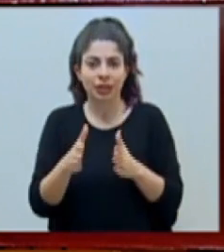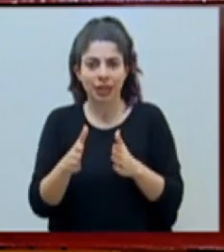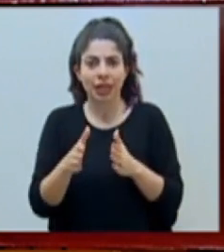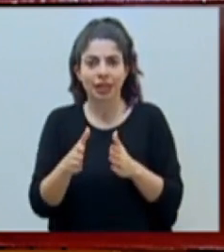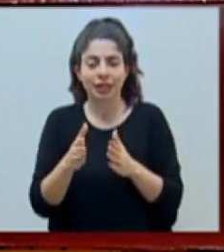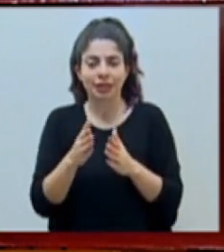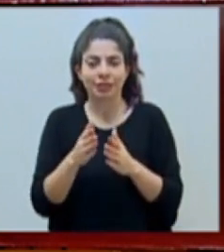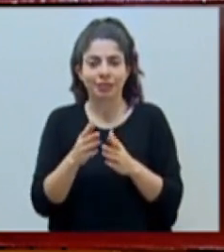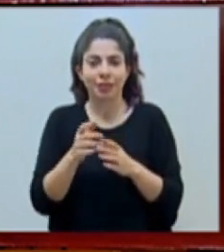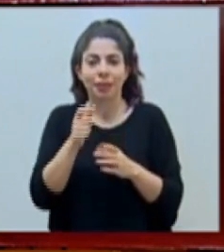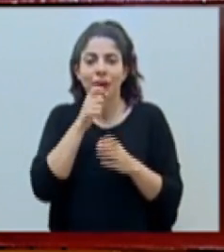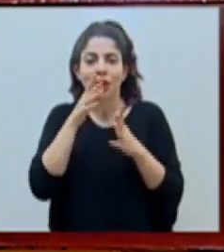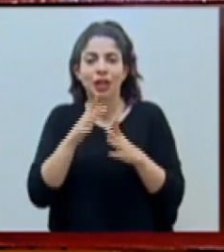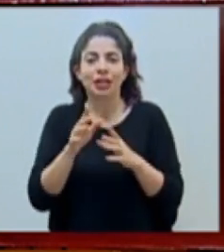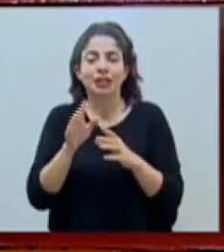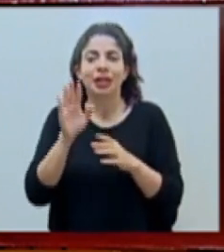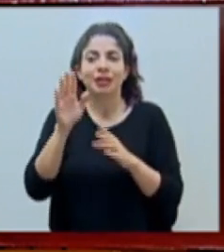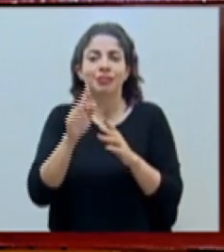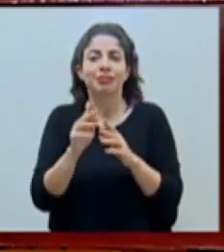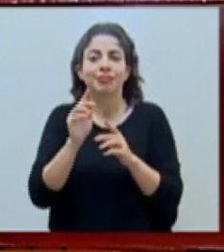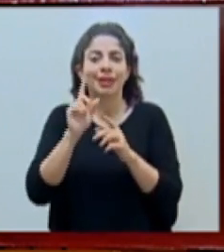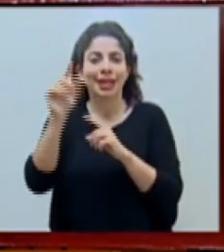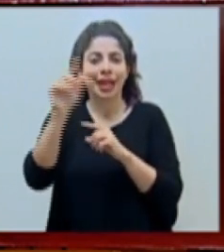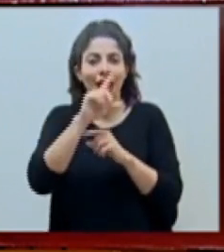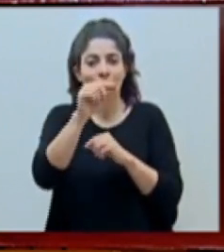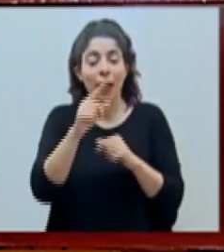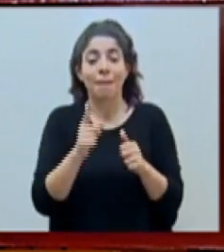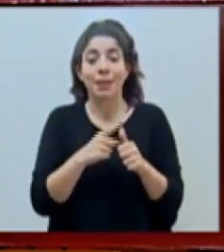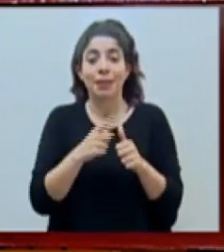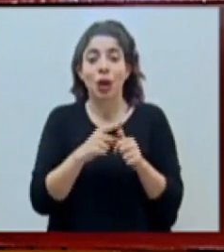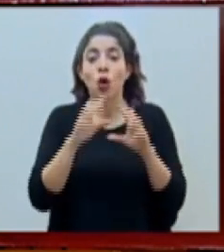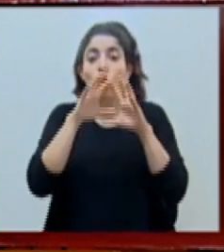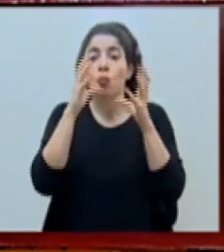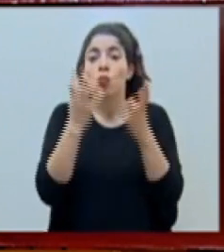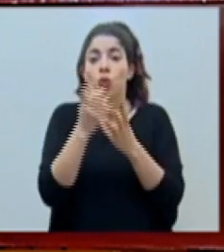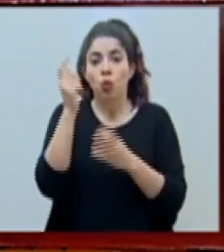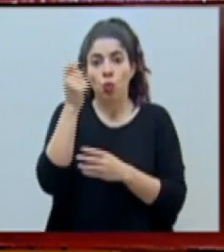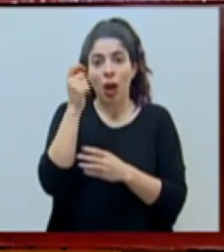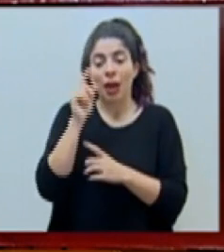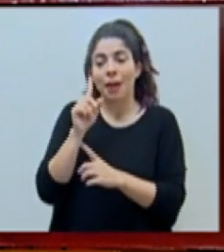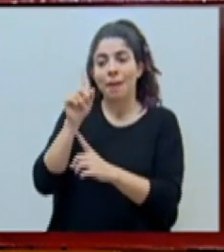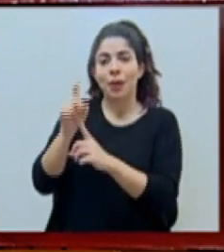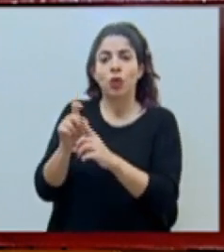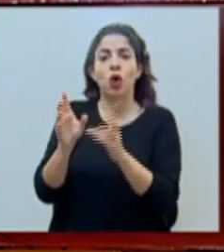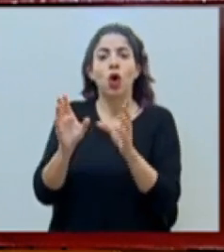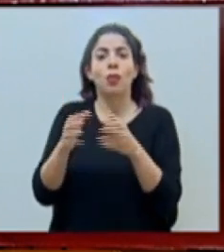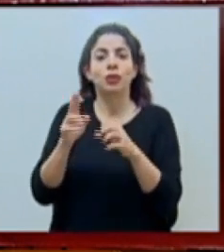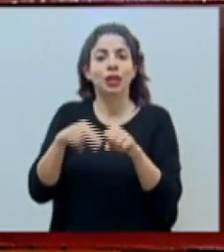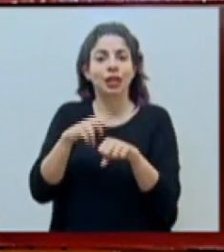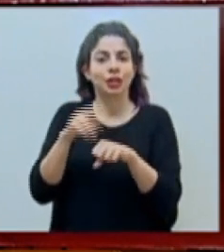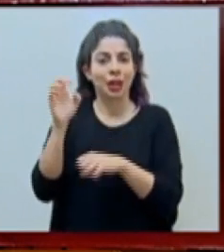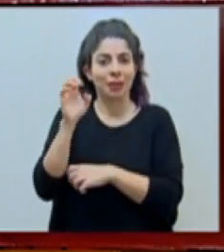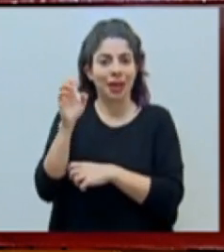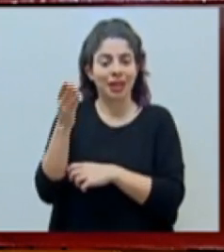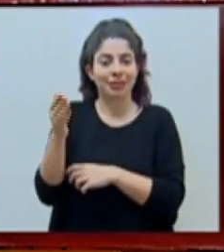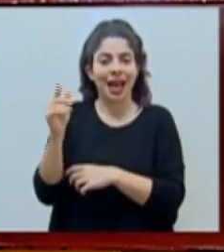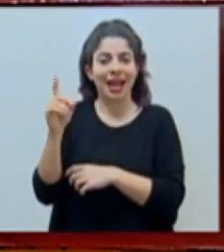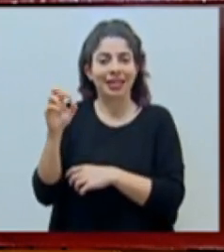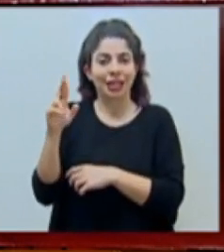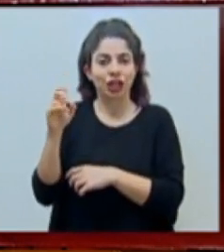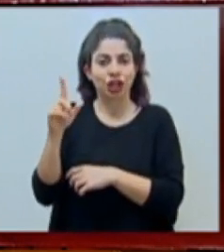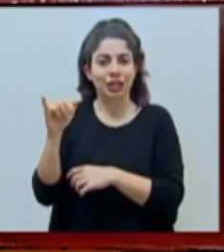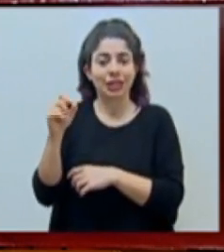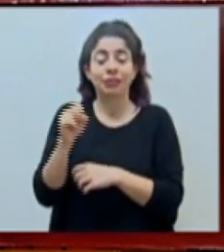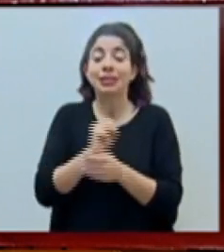de medios regionales. Iniciamos con Mundo Guanacaste para el presidente de la Comisión Nacional de Emergencias, el señor Alexander Solís. Santa